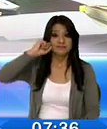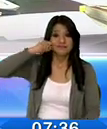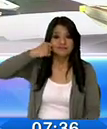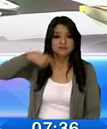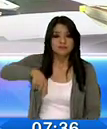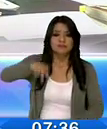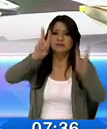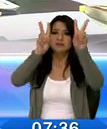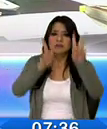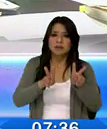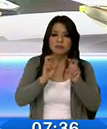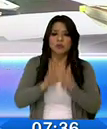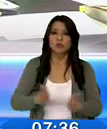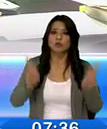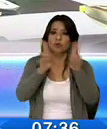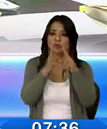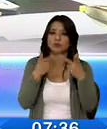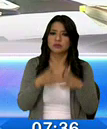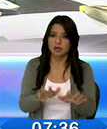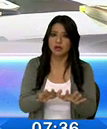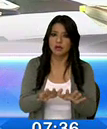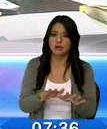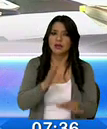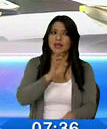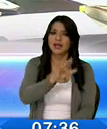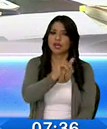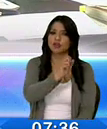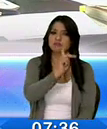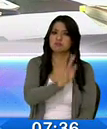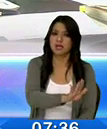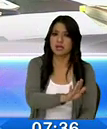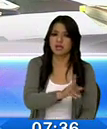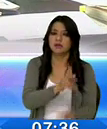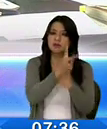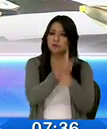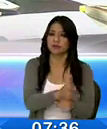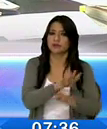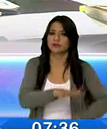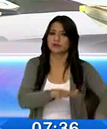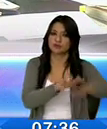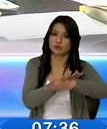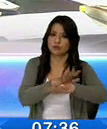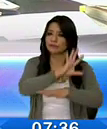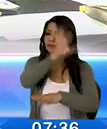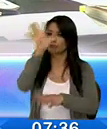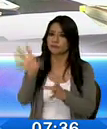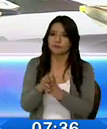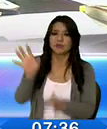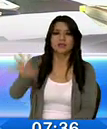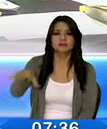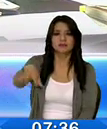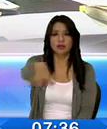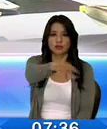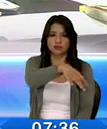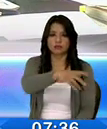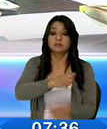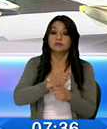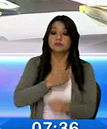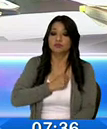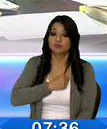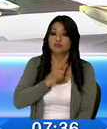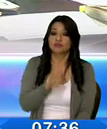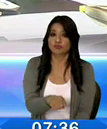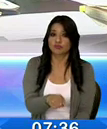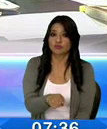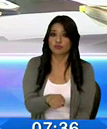en el marco de las Naciones Unidas, tenemos el R2P, que es la necesidad de proteger. Todos los estados que pertenecen